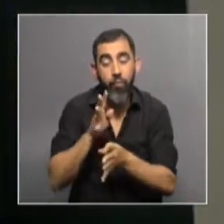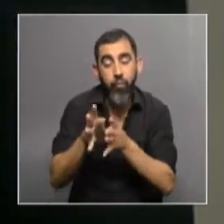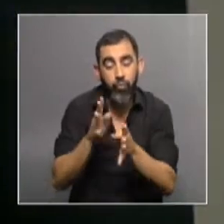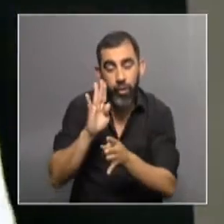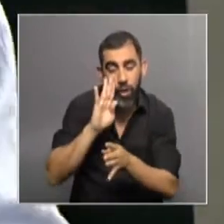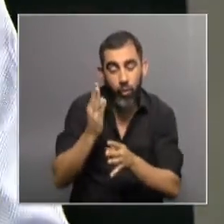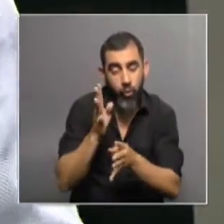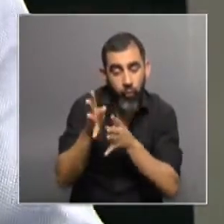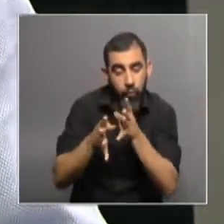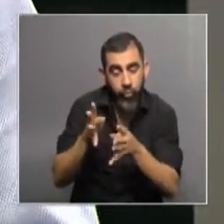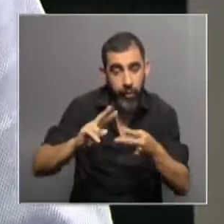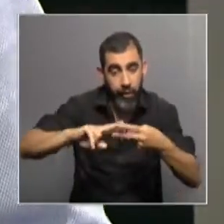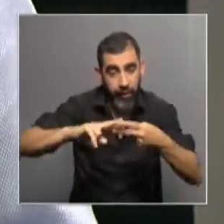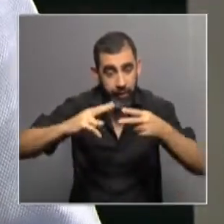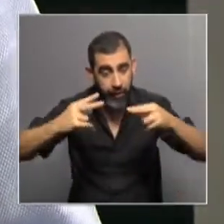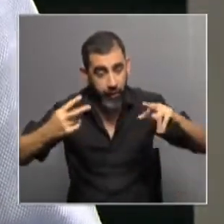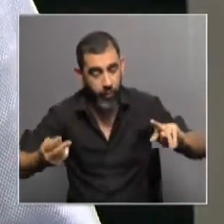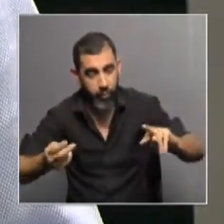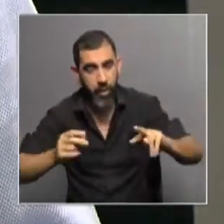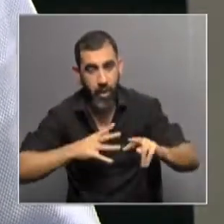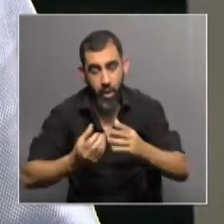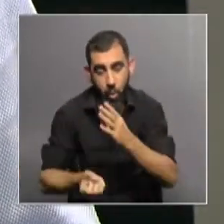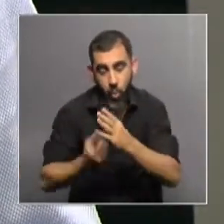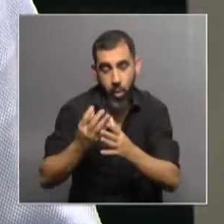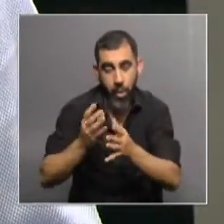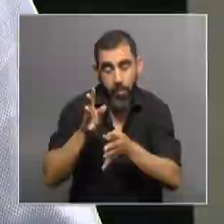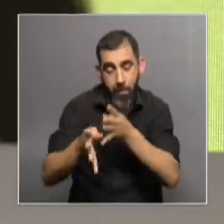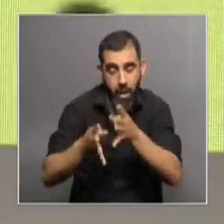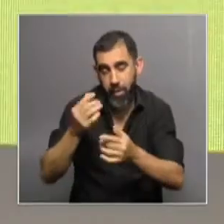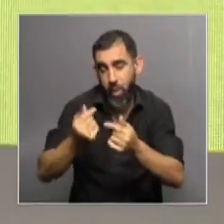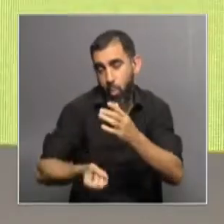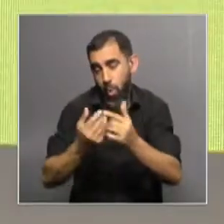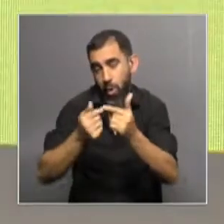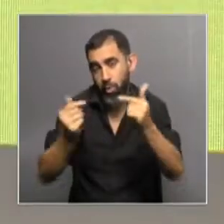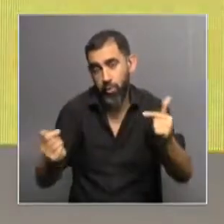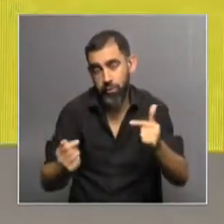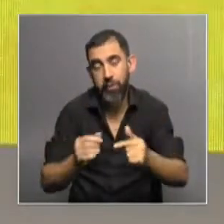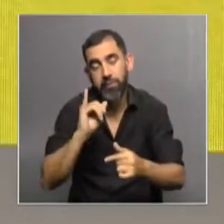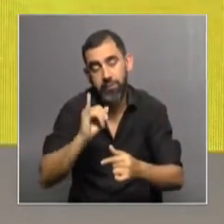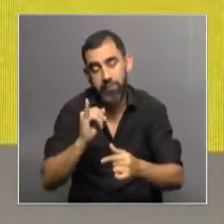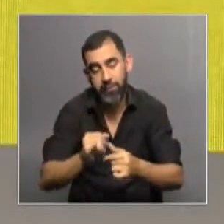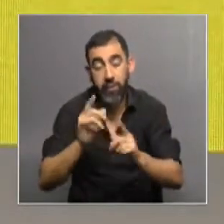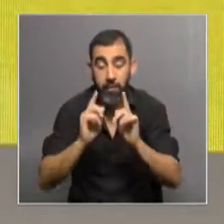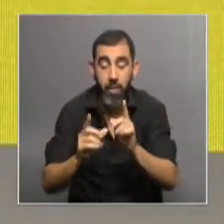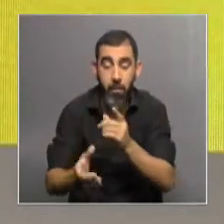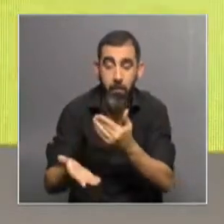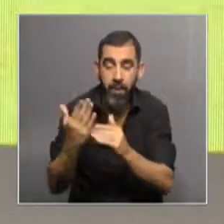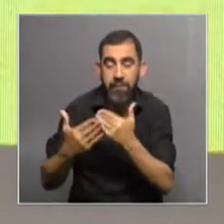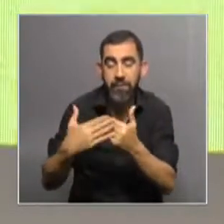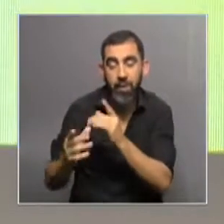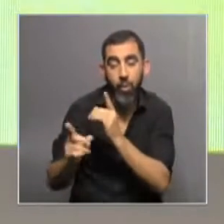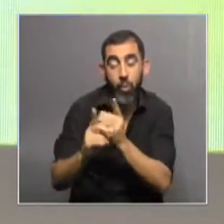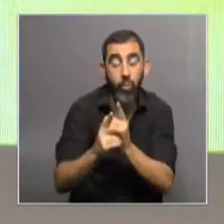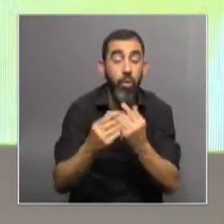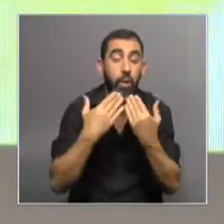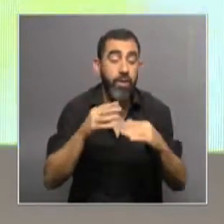parte del genoma, empiezan a aparecer estas aplicaciones de las que hablás vos, ¿no? Exactamente. Y cada vez se acerca más al usuario a través de la consulta